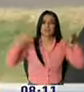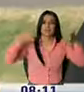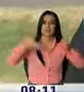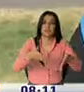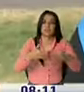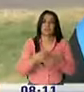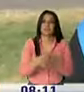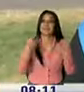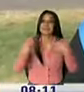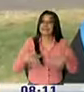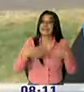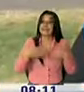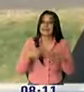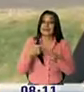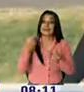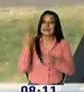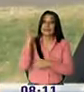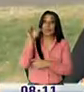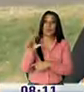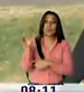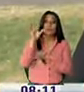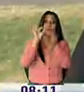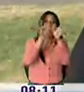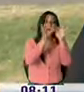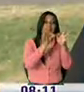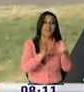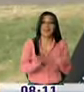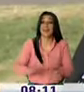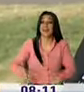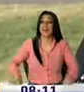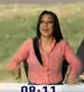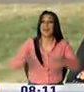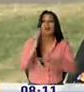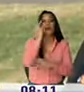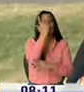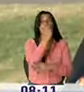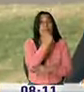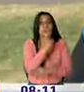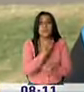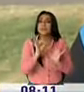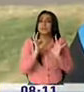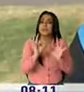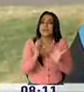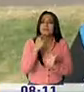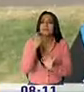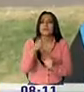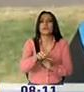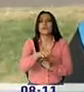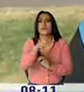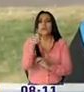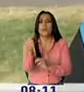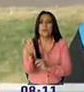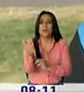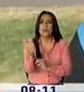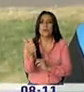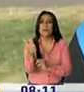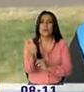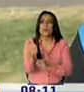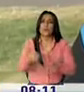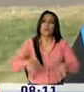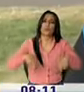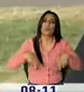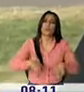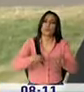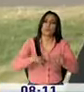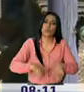desde el día lunes están arreglando. Está ya más bien que van a poner otros gulumbi y otras